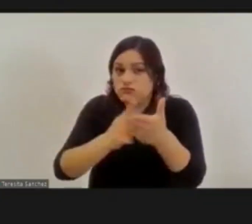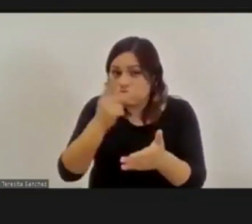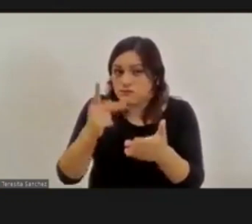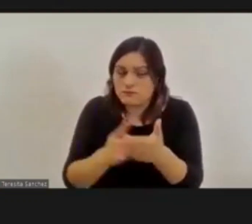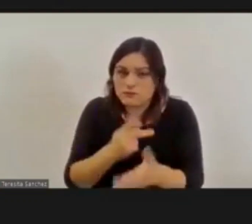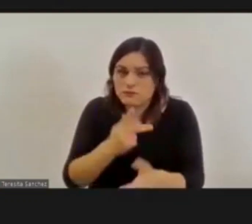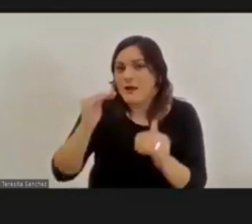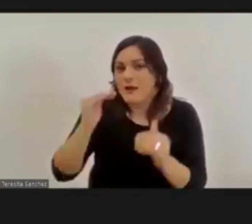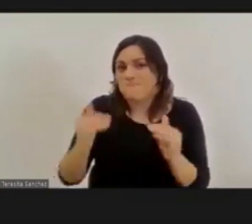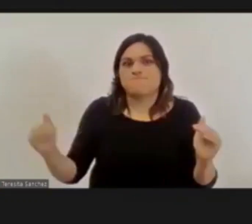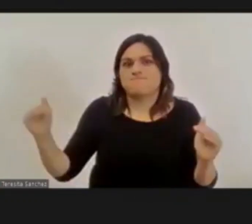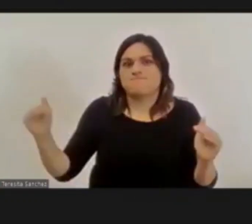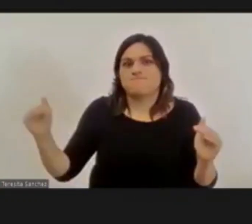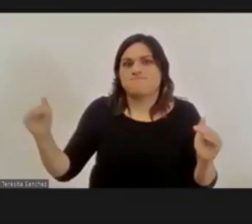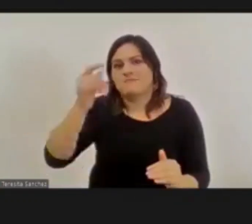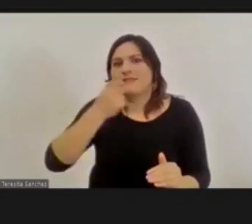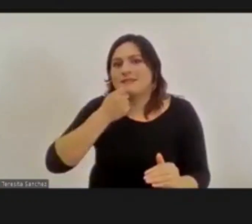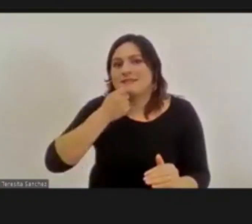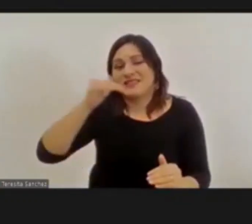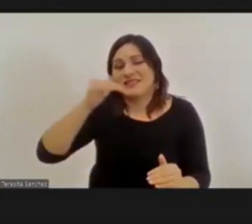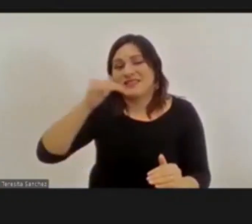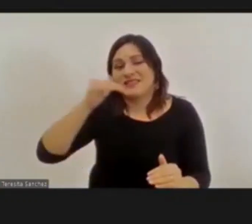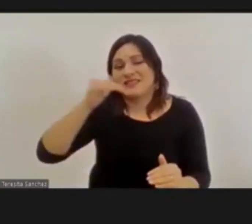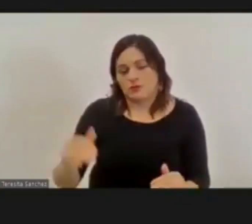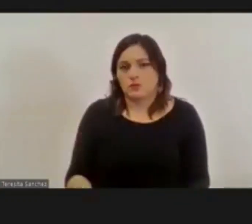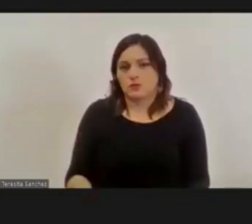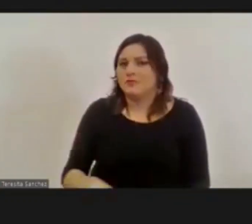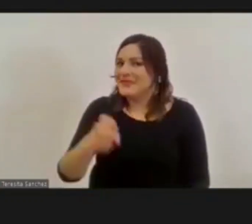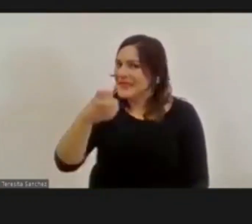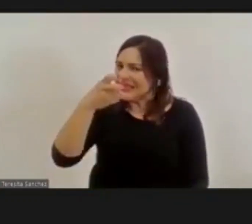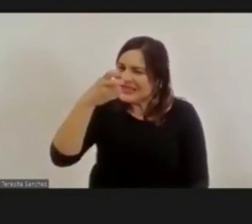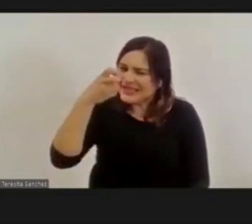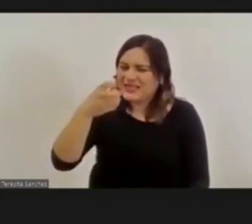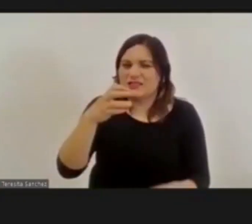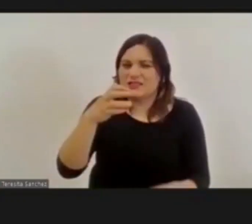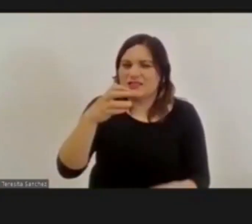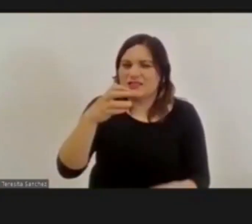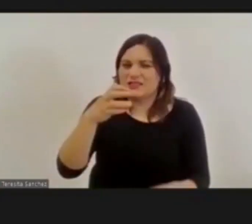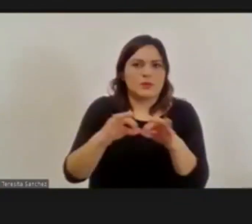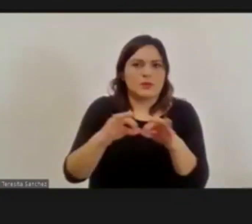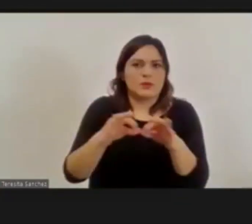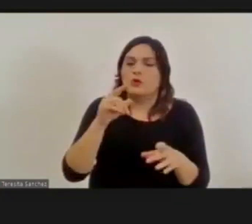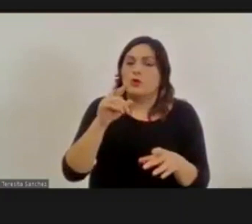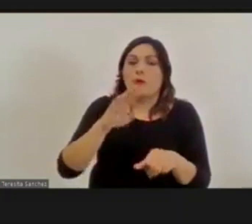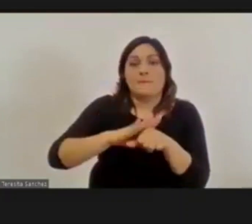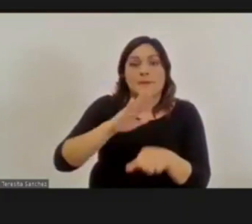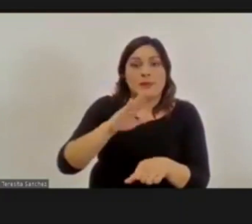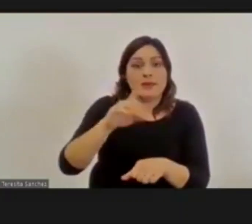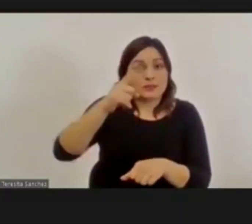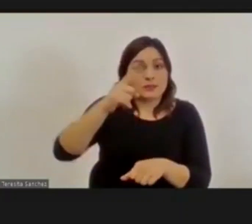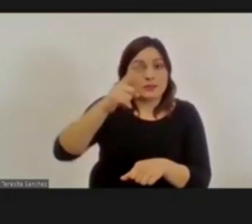pequeños. Es un dato muy importante, ¿no? Y que, pues que nosotros